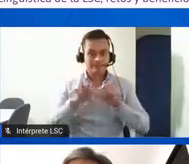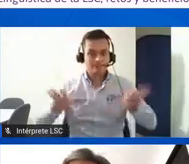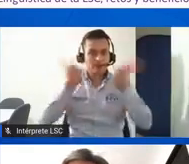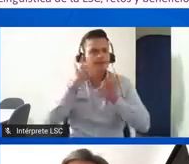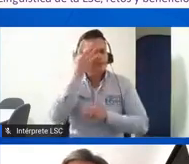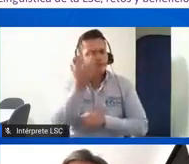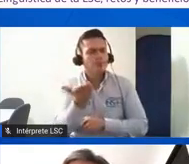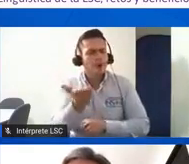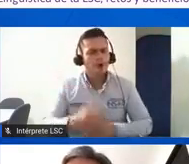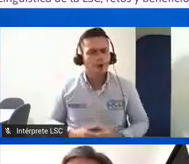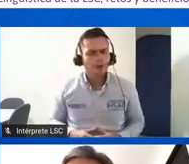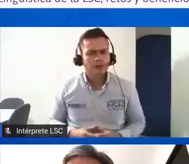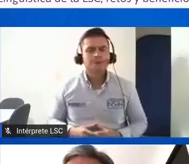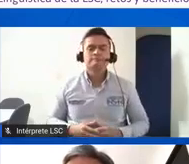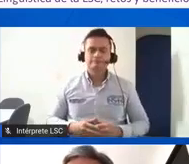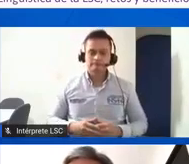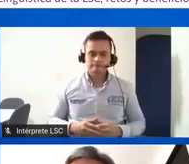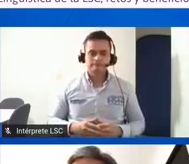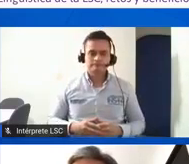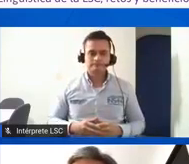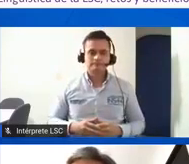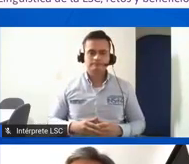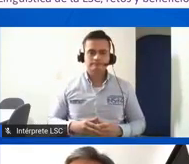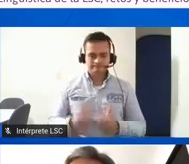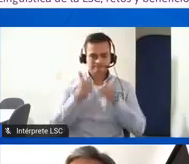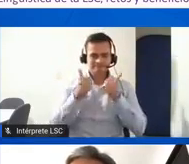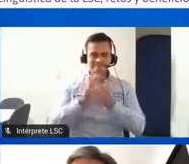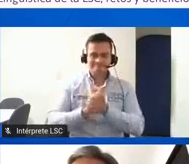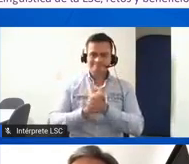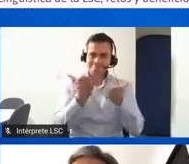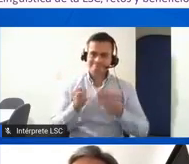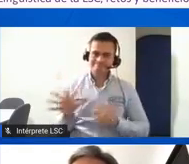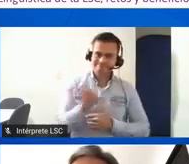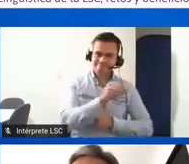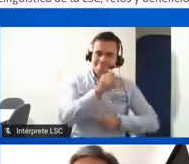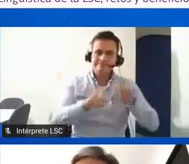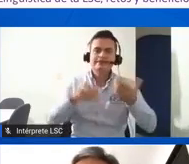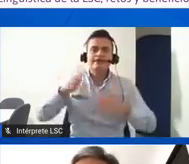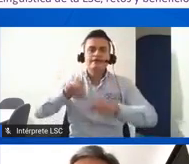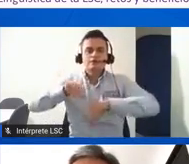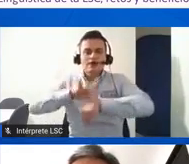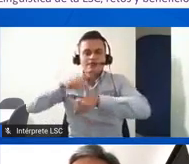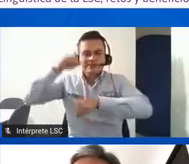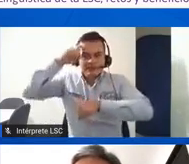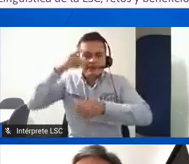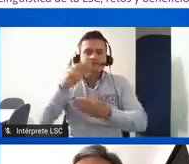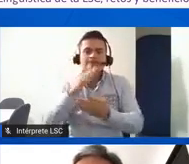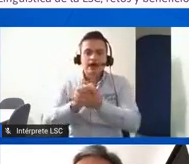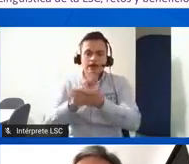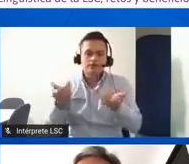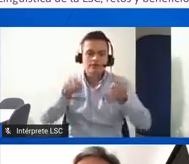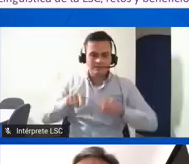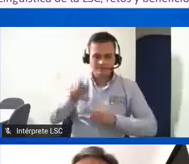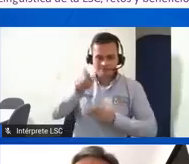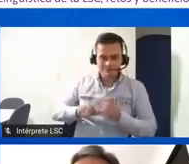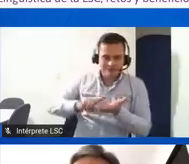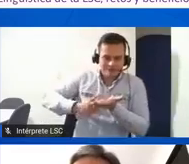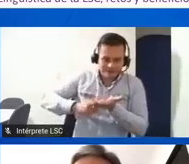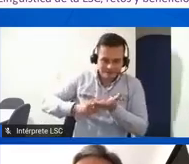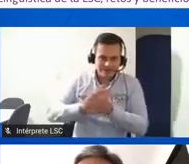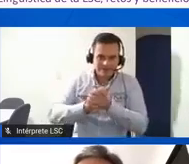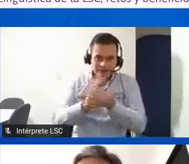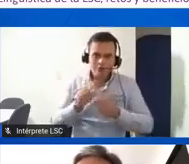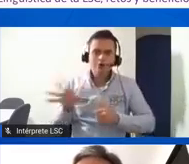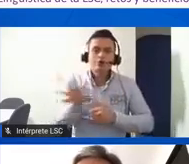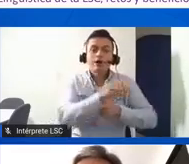Bueno, un saludo para todos ustedes, doctora Natalia, a nuestro intérprete, a toda